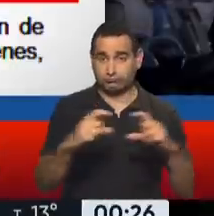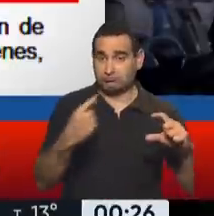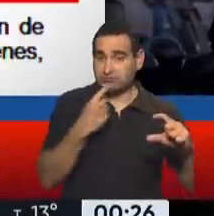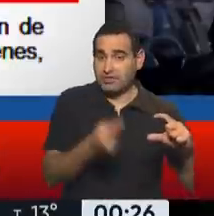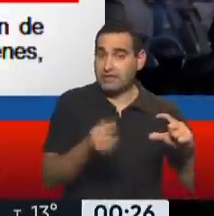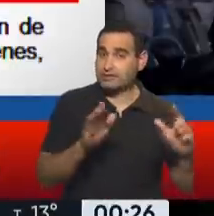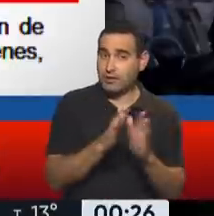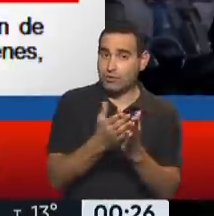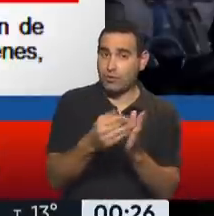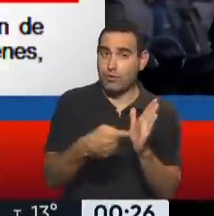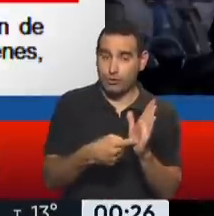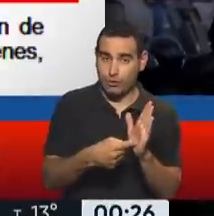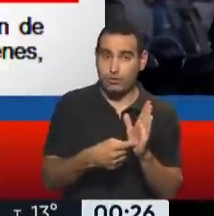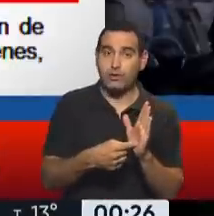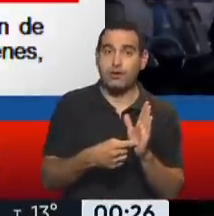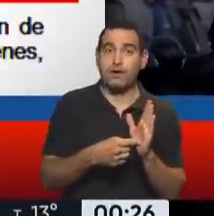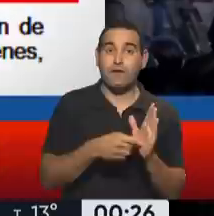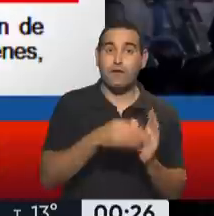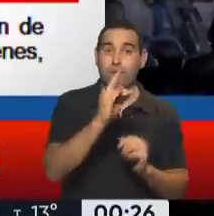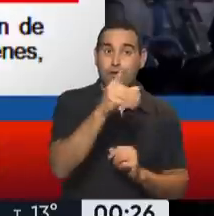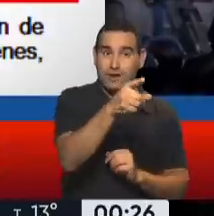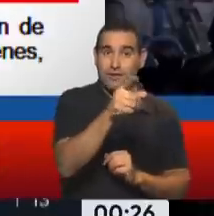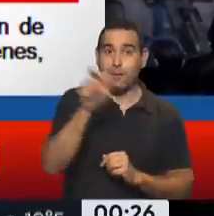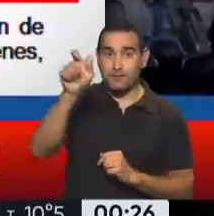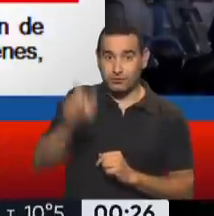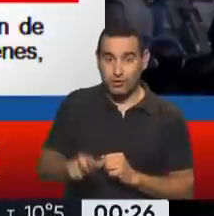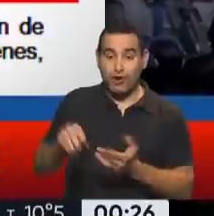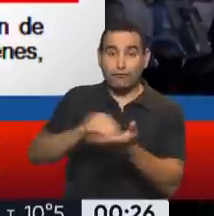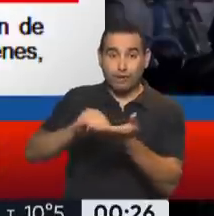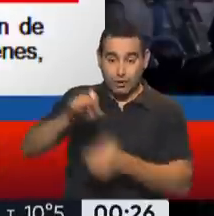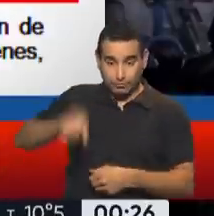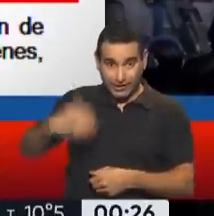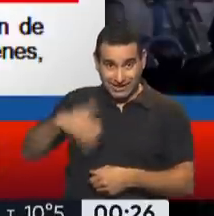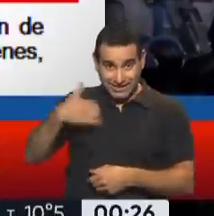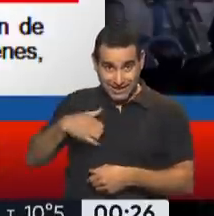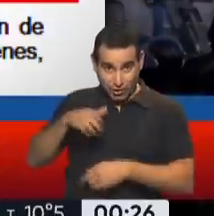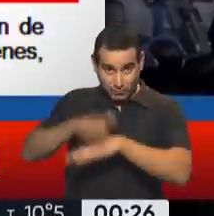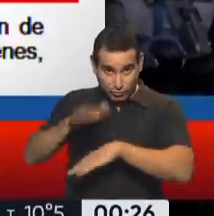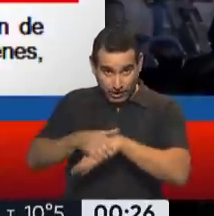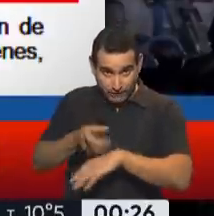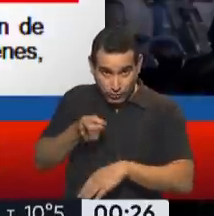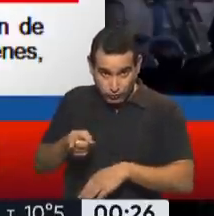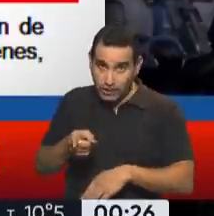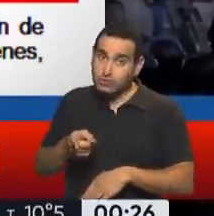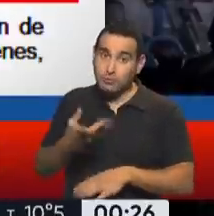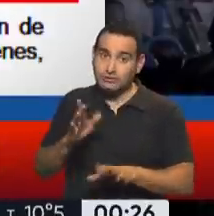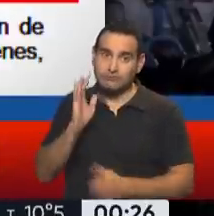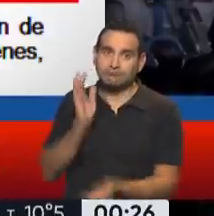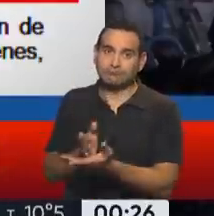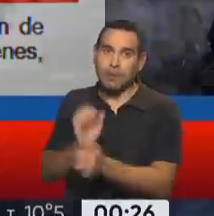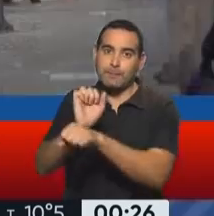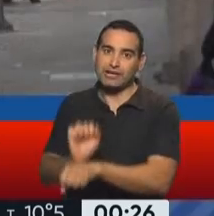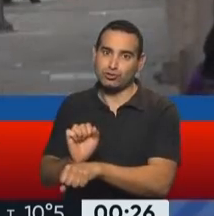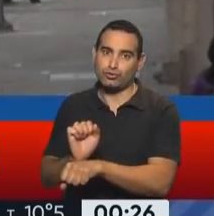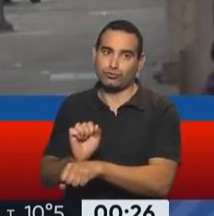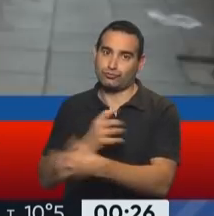podría corresponderle en Bolivia a los funcionarios argentinos que fueran imputados. Aquí, a nivel local,